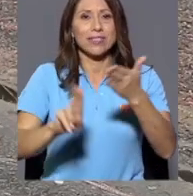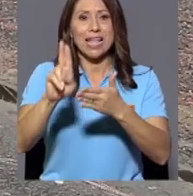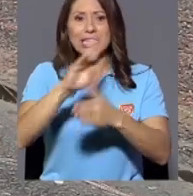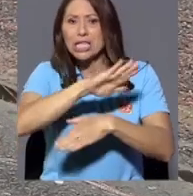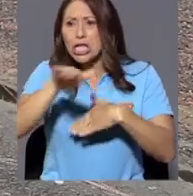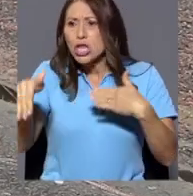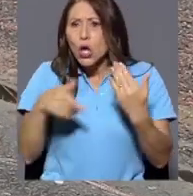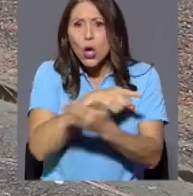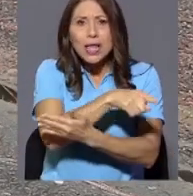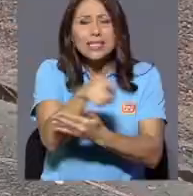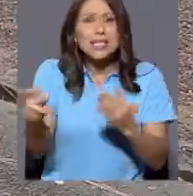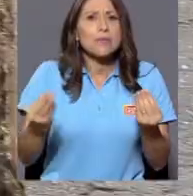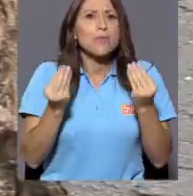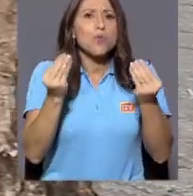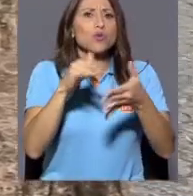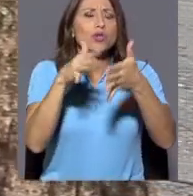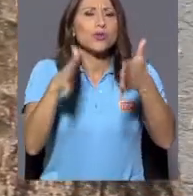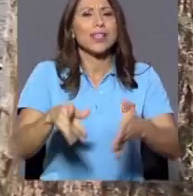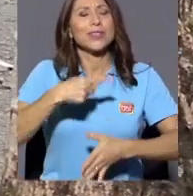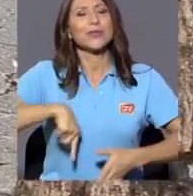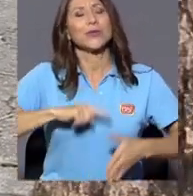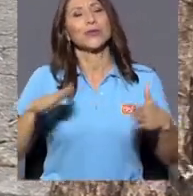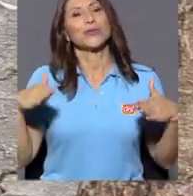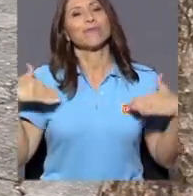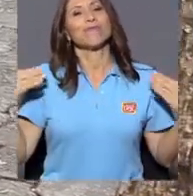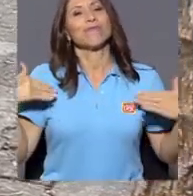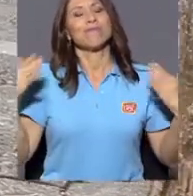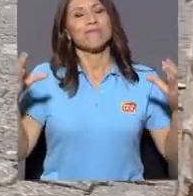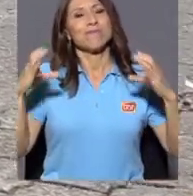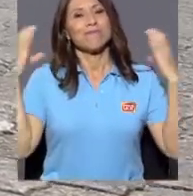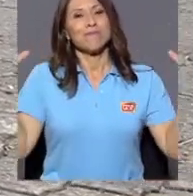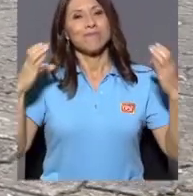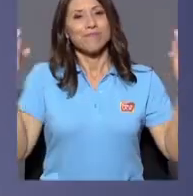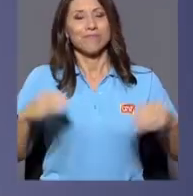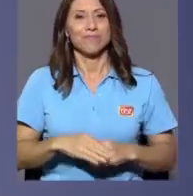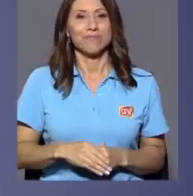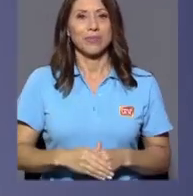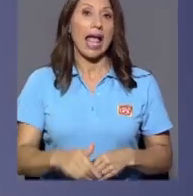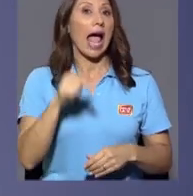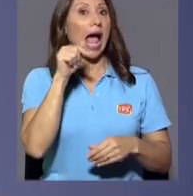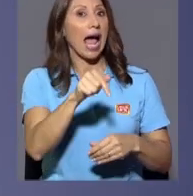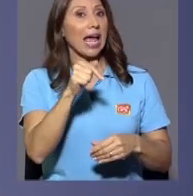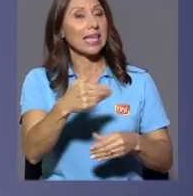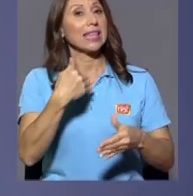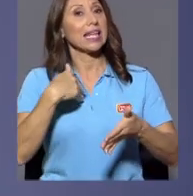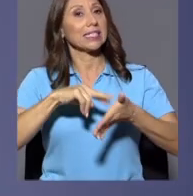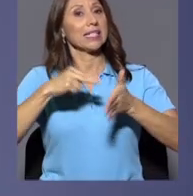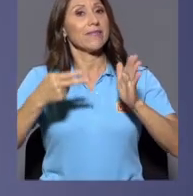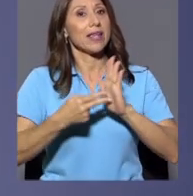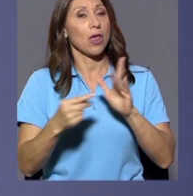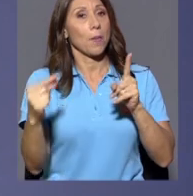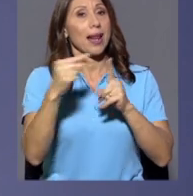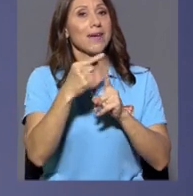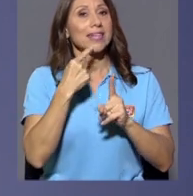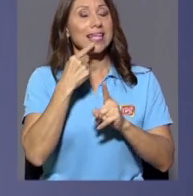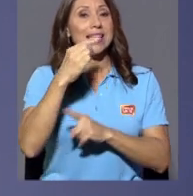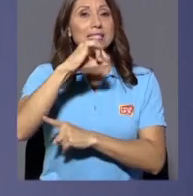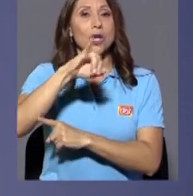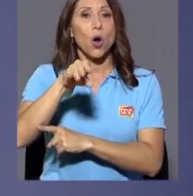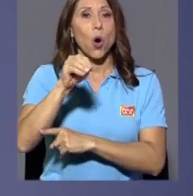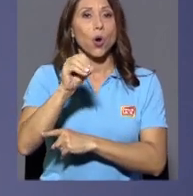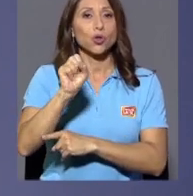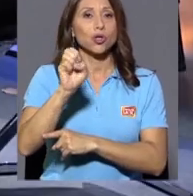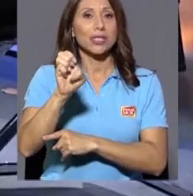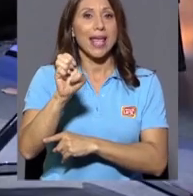llenas de estudiantes y lo celebramos y estamos felices es ahí donde cobra sentido las palabras de jose